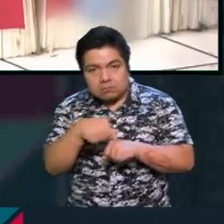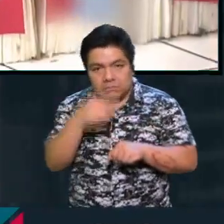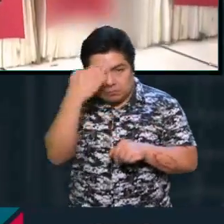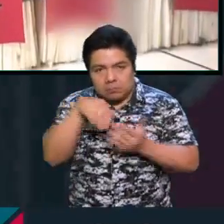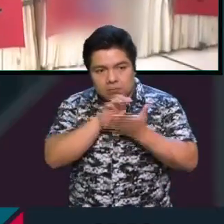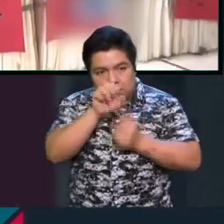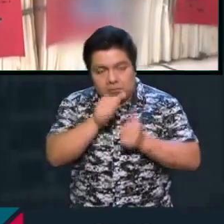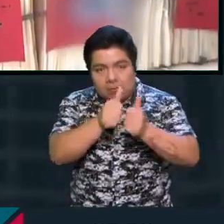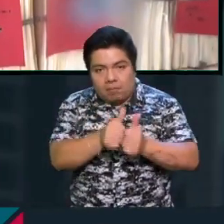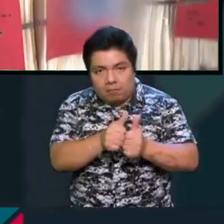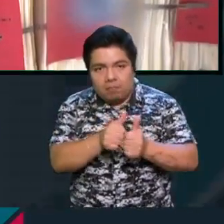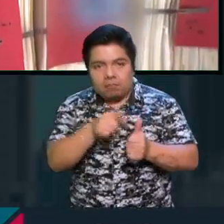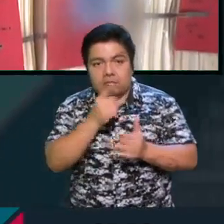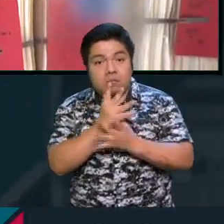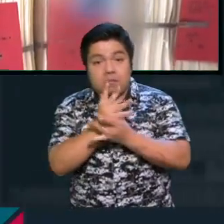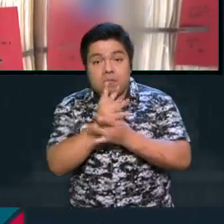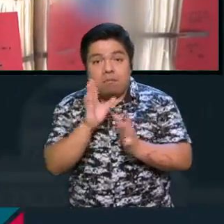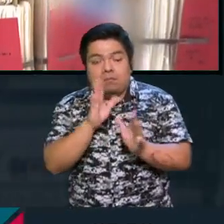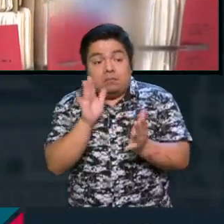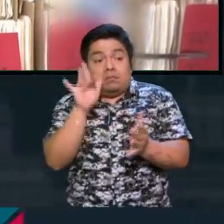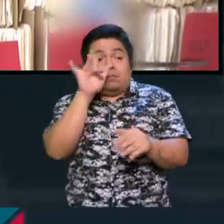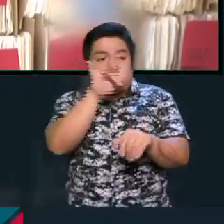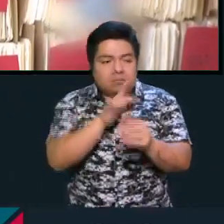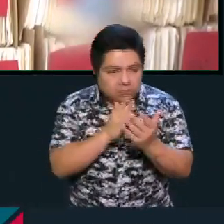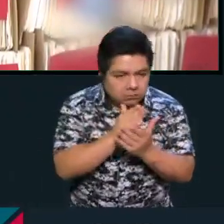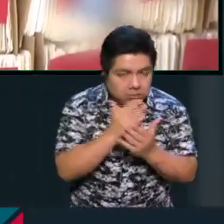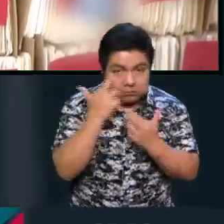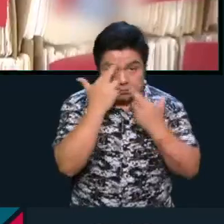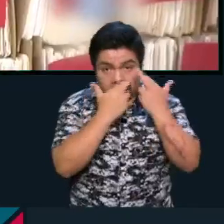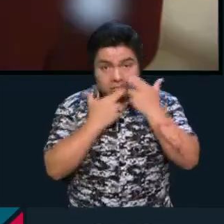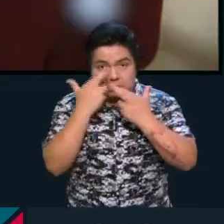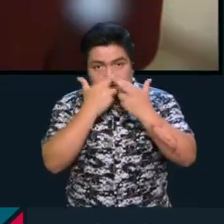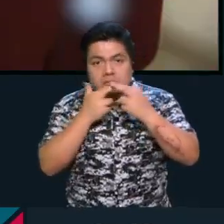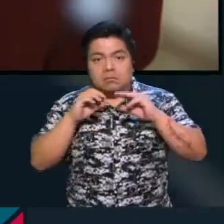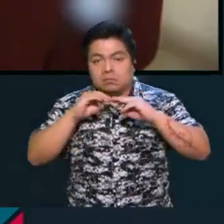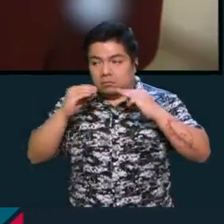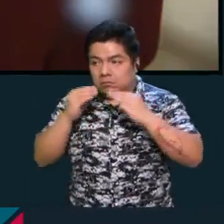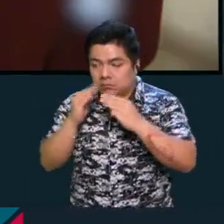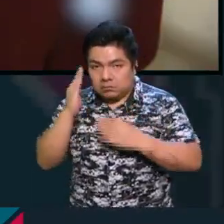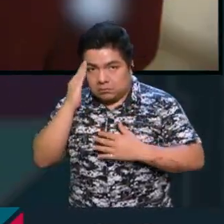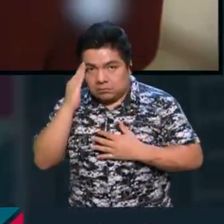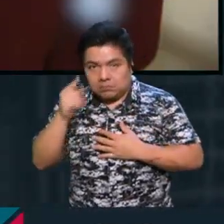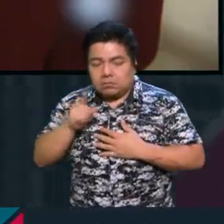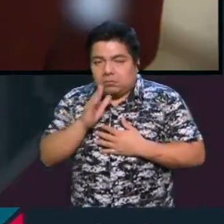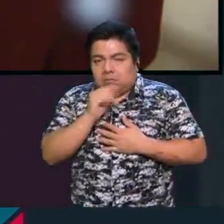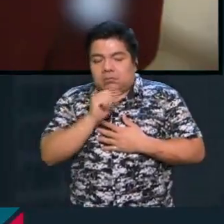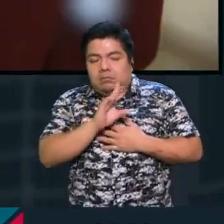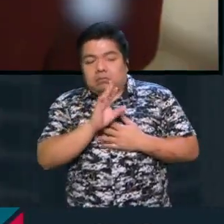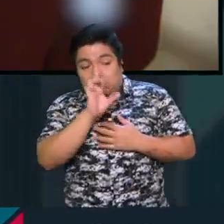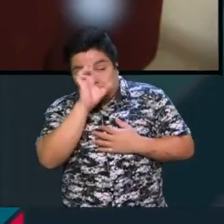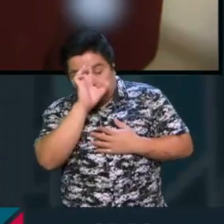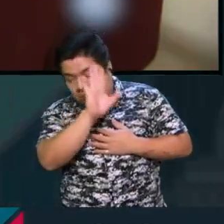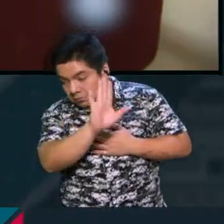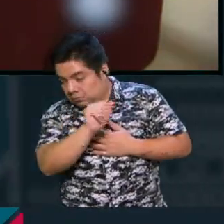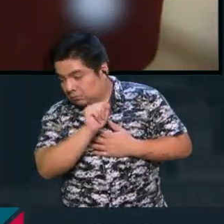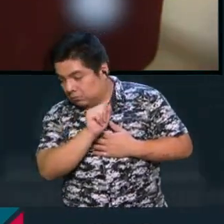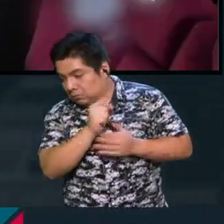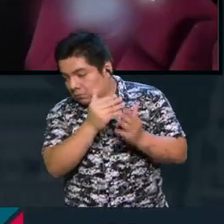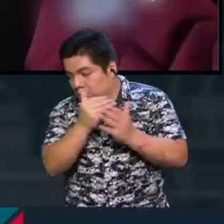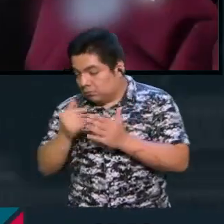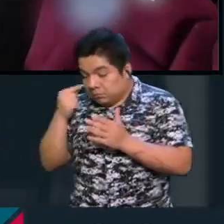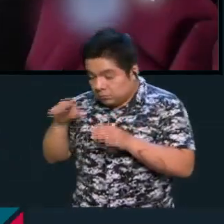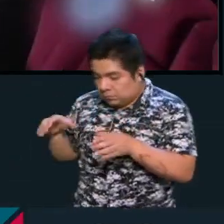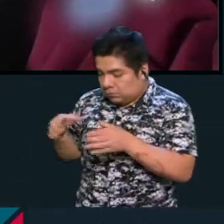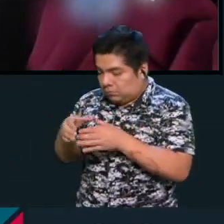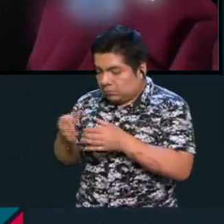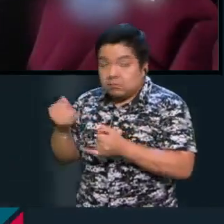constituyente permanente, y dice, no me voy a meter a revisar el caso de los ministros, aunque podría, pero soy muy respetuoso. Entonces, solo voy a revisar lo que